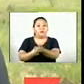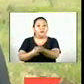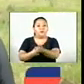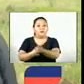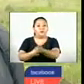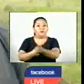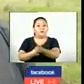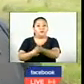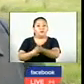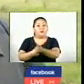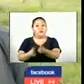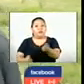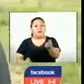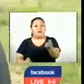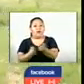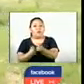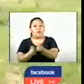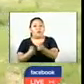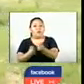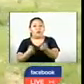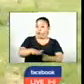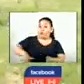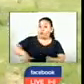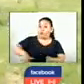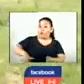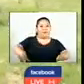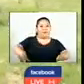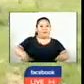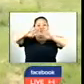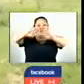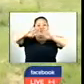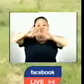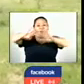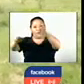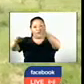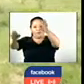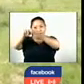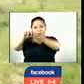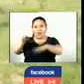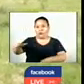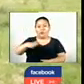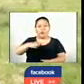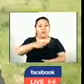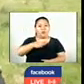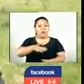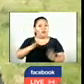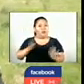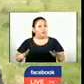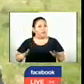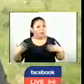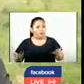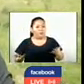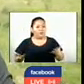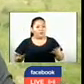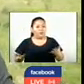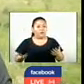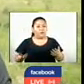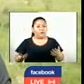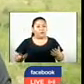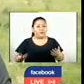el bosque en esta zona porque teníamos entendido que estos terrenos estaban destinados para hacer